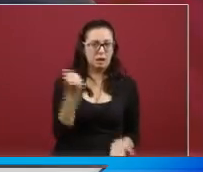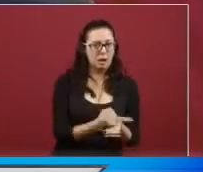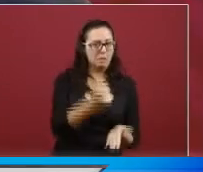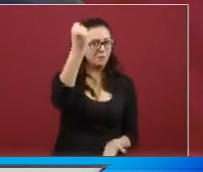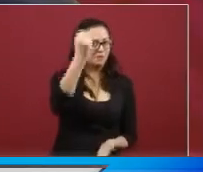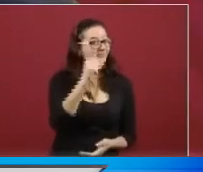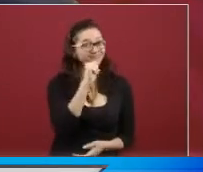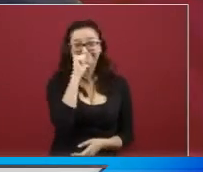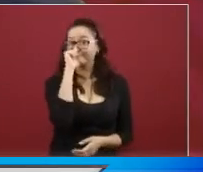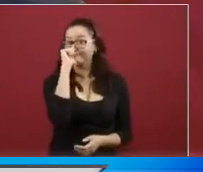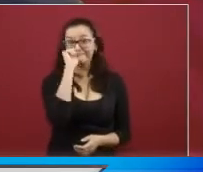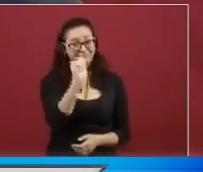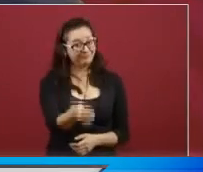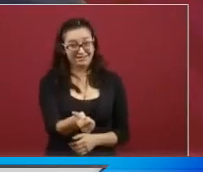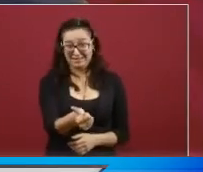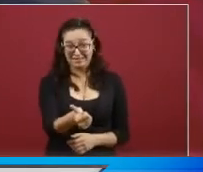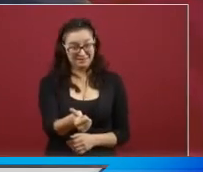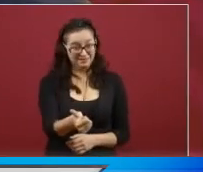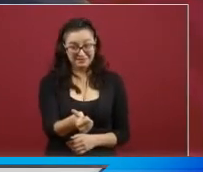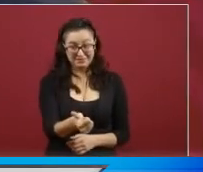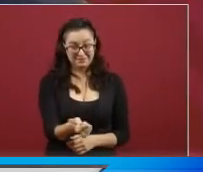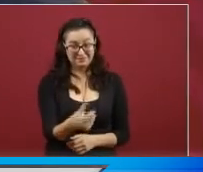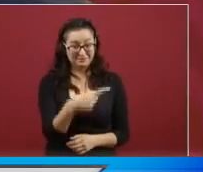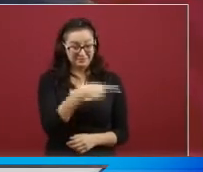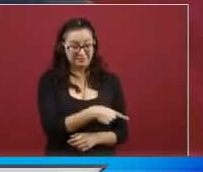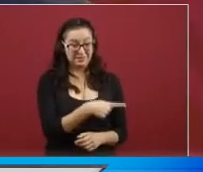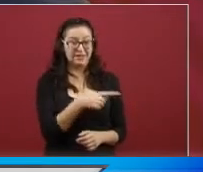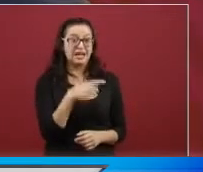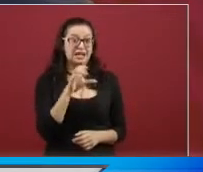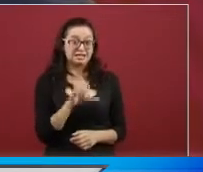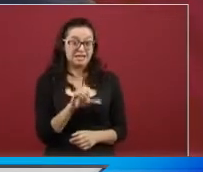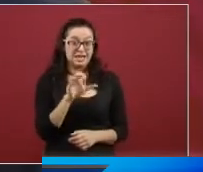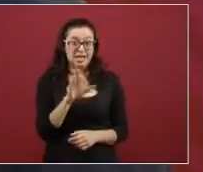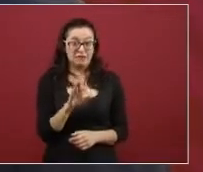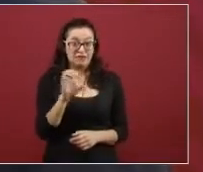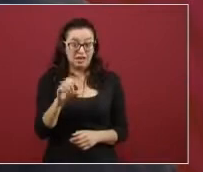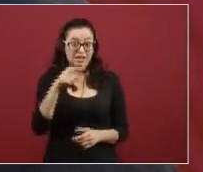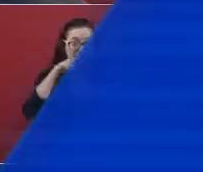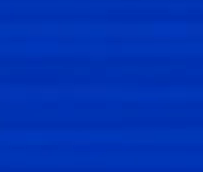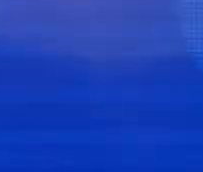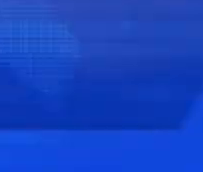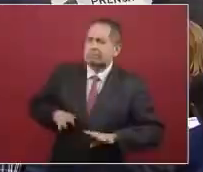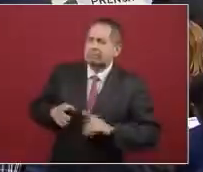No se aprobaron por el Consejo de Administración de la Comisión Federal de Electricidad.